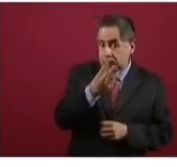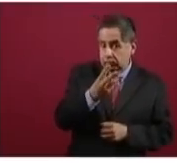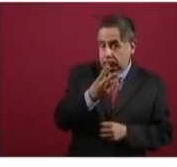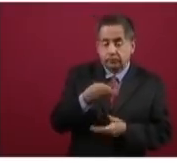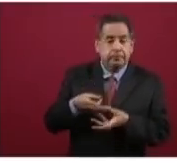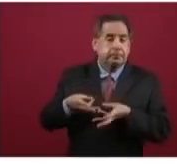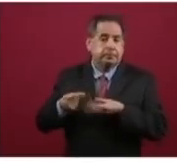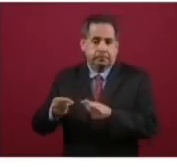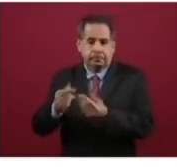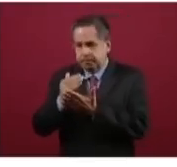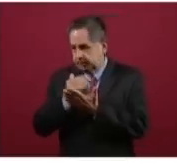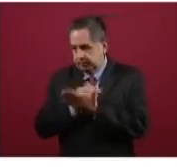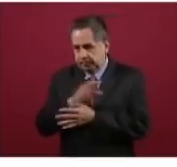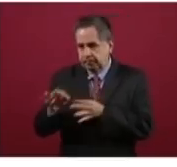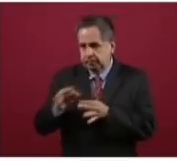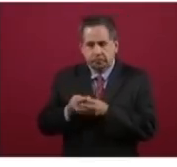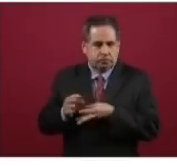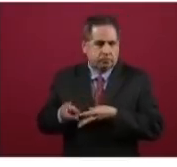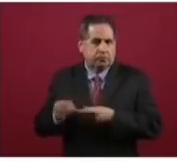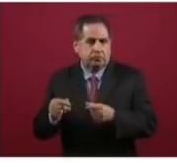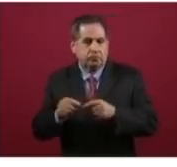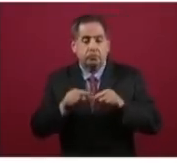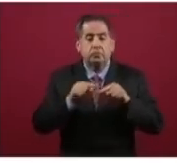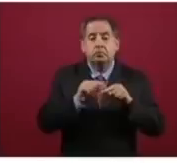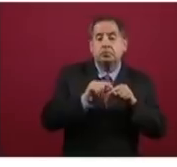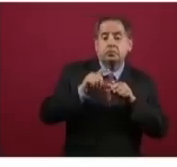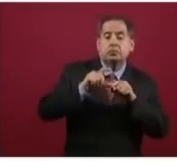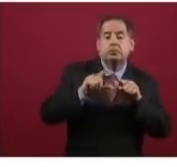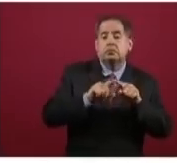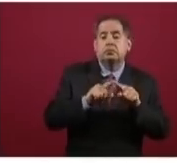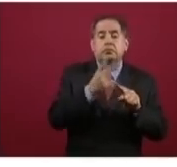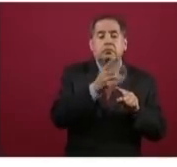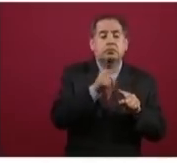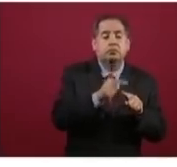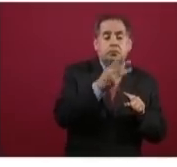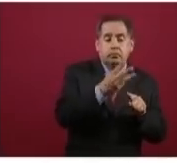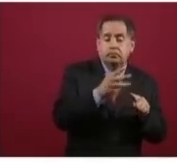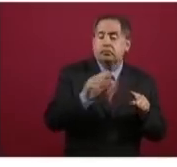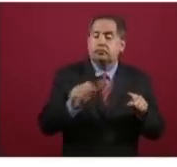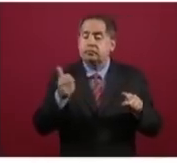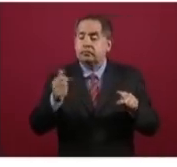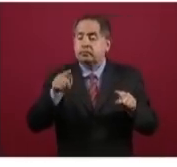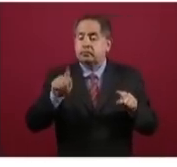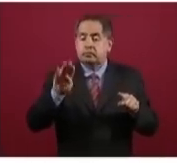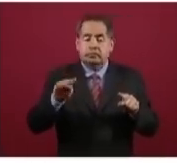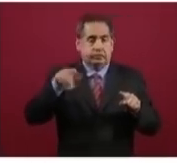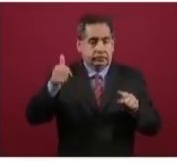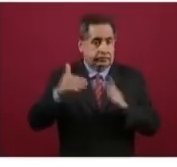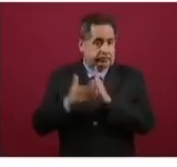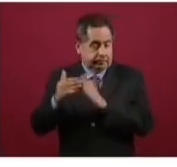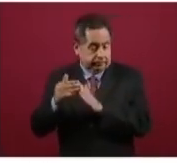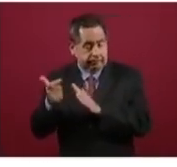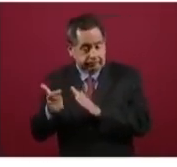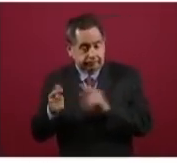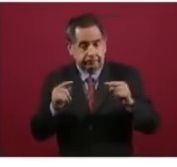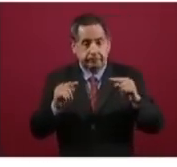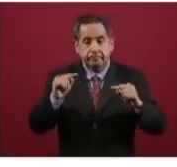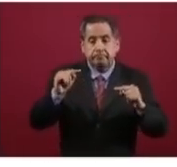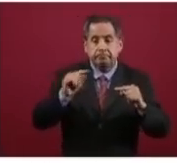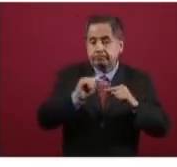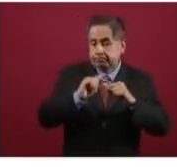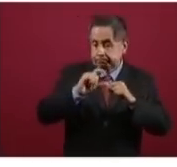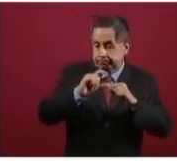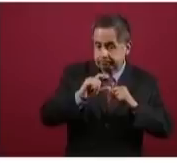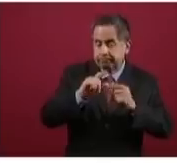gasto neto programas es decir la diferencia entre esos cuatro puntos 3 billones de pesos y 6 puntos 96 millones de pesos está asociado